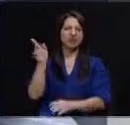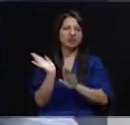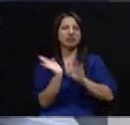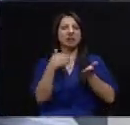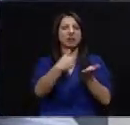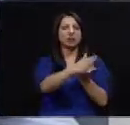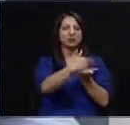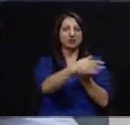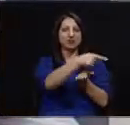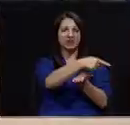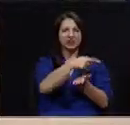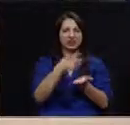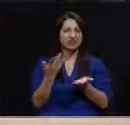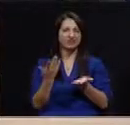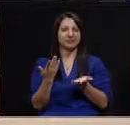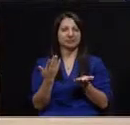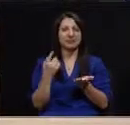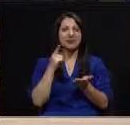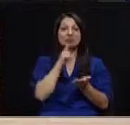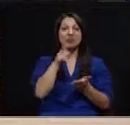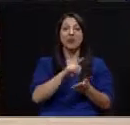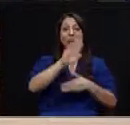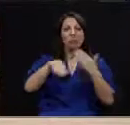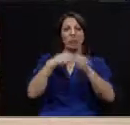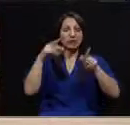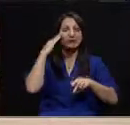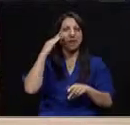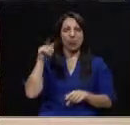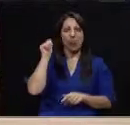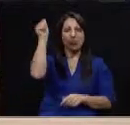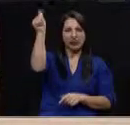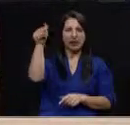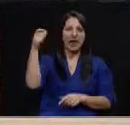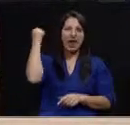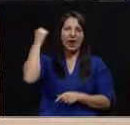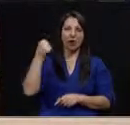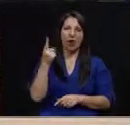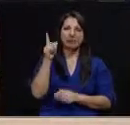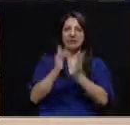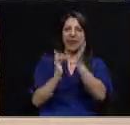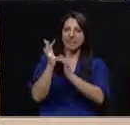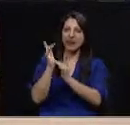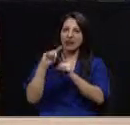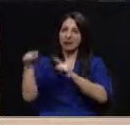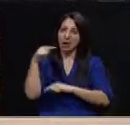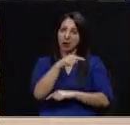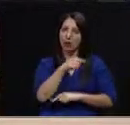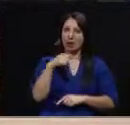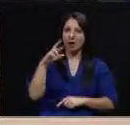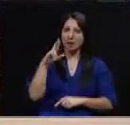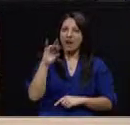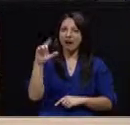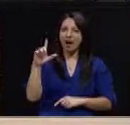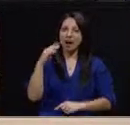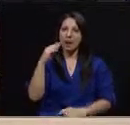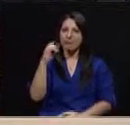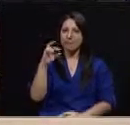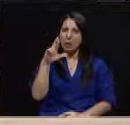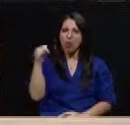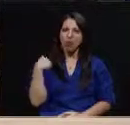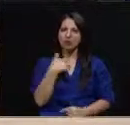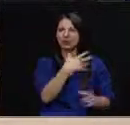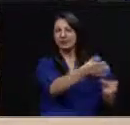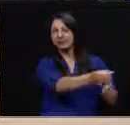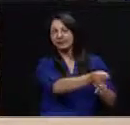decir, para todos es obvio que Juan Santa María es el héroe del 11 de abril, pero don Juan Rafael Mora tuvimos que